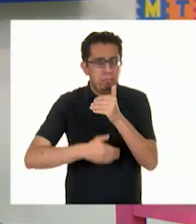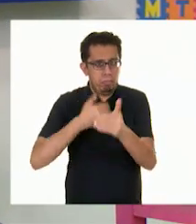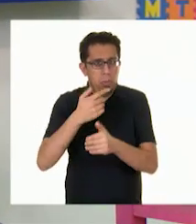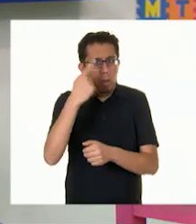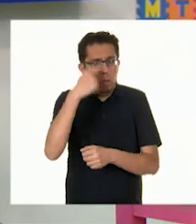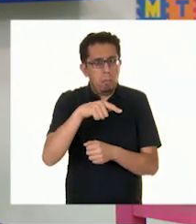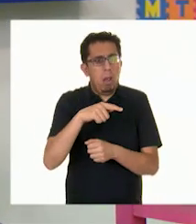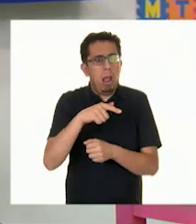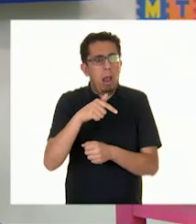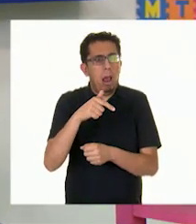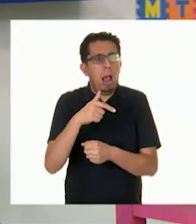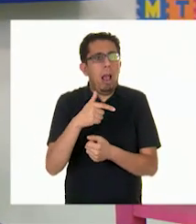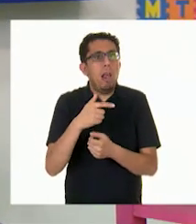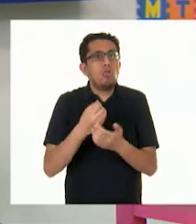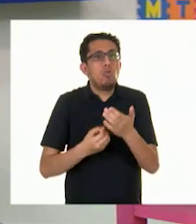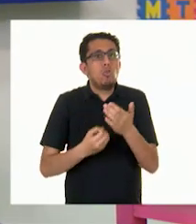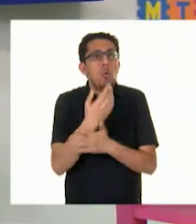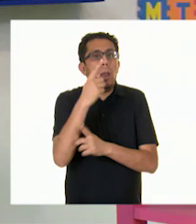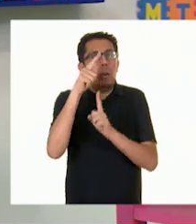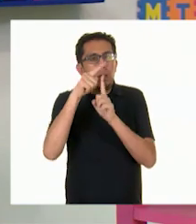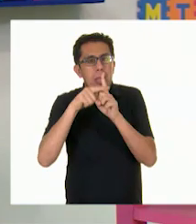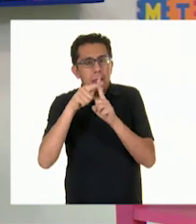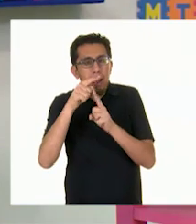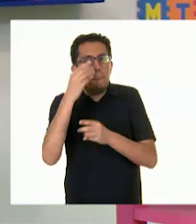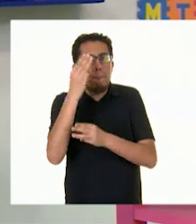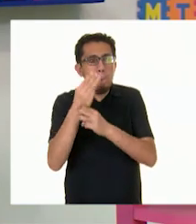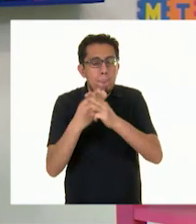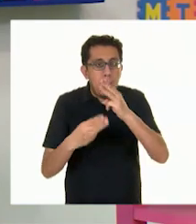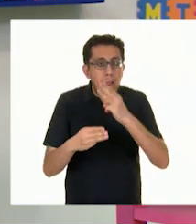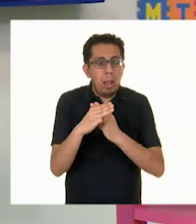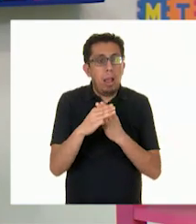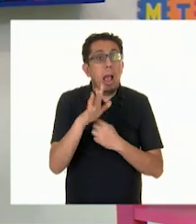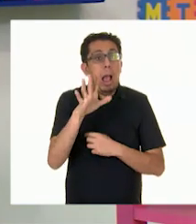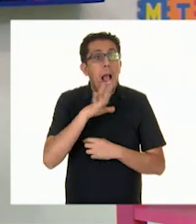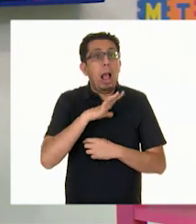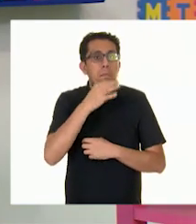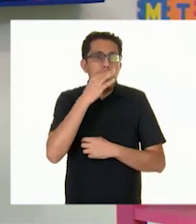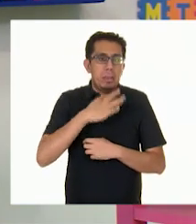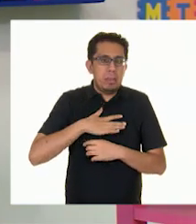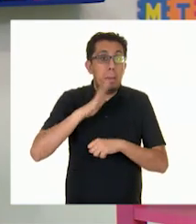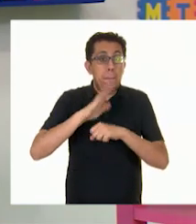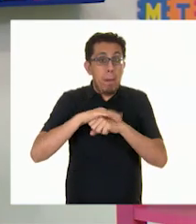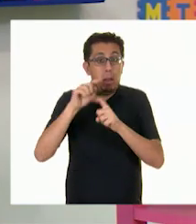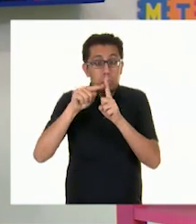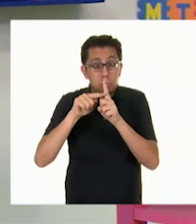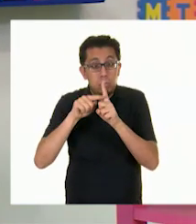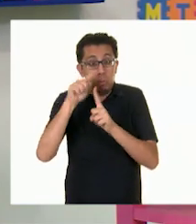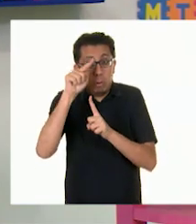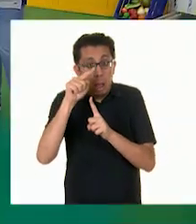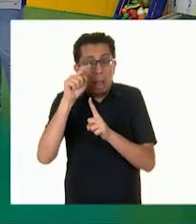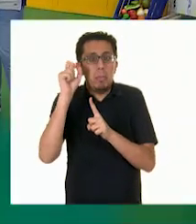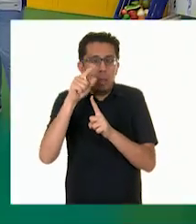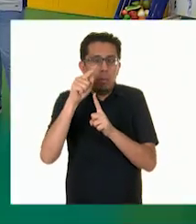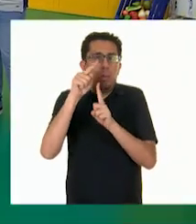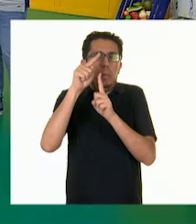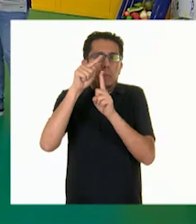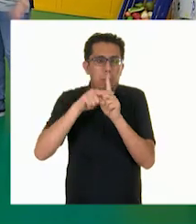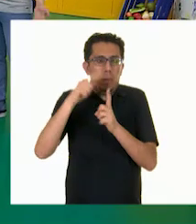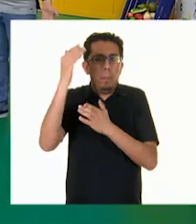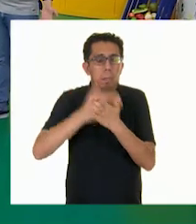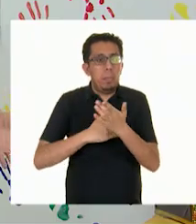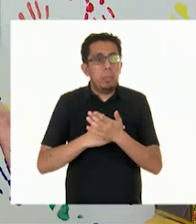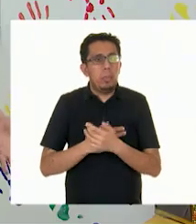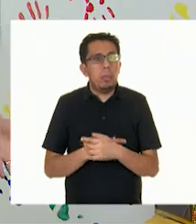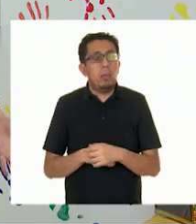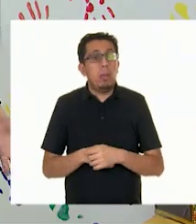termómetro SIX, que nos da no solamente la temperatura más alta, sino también la más baja, de un solo día. Pero, ¿y serán